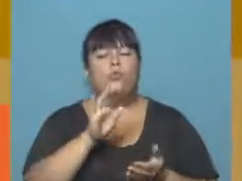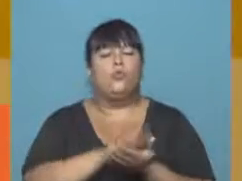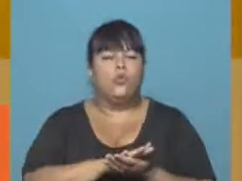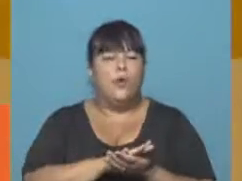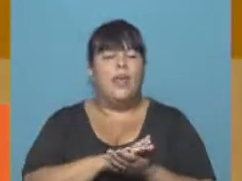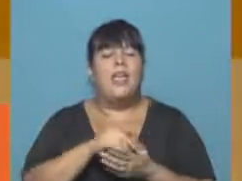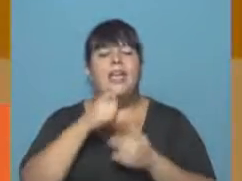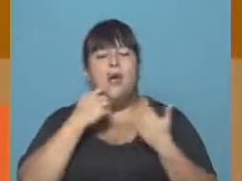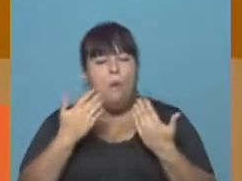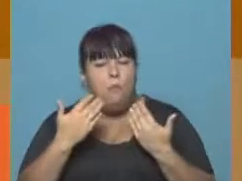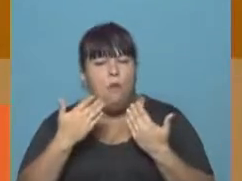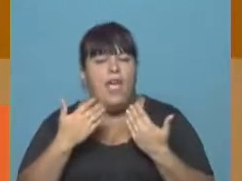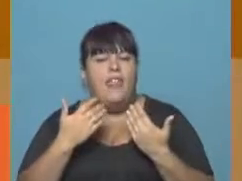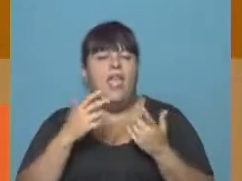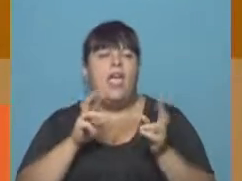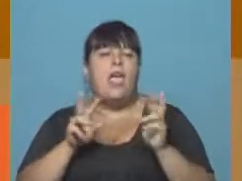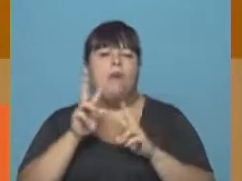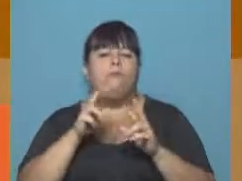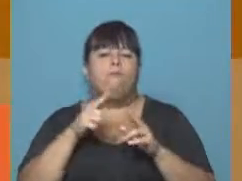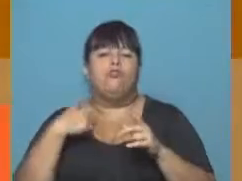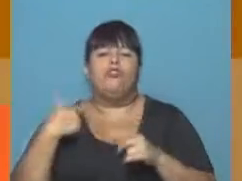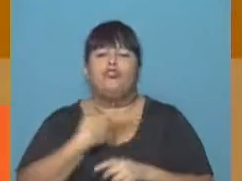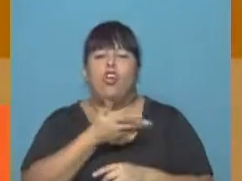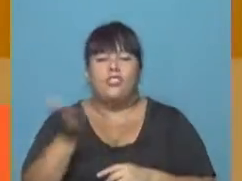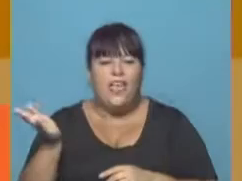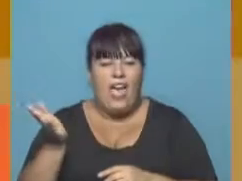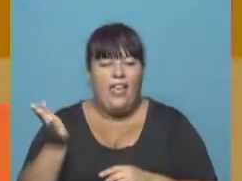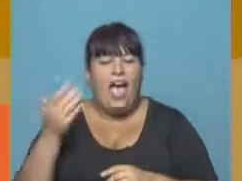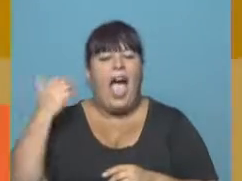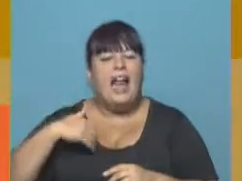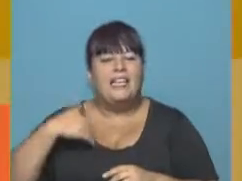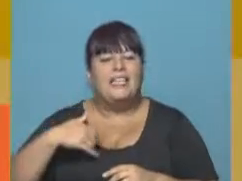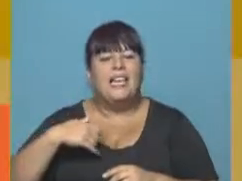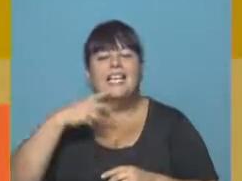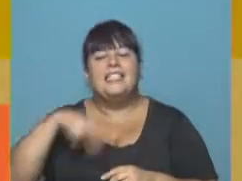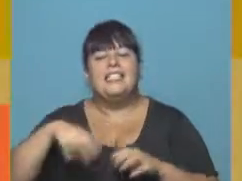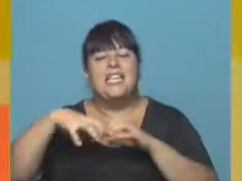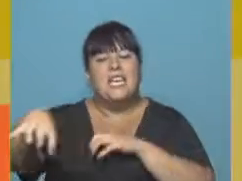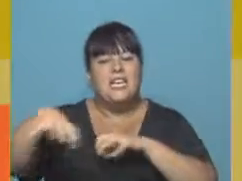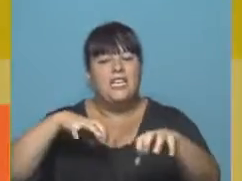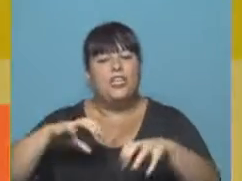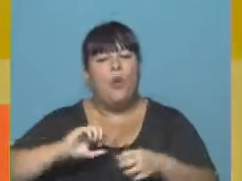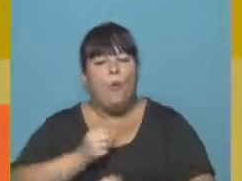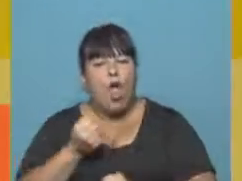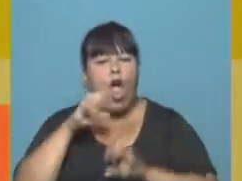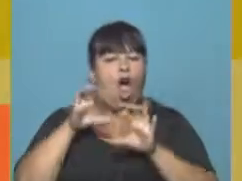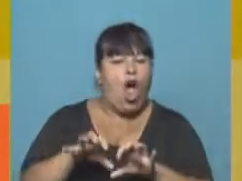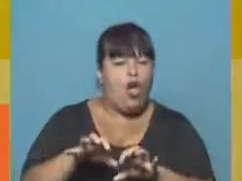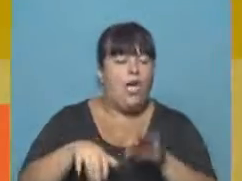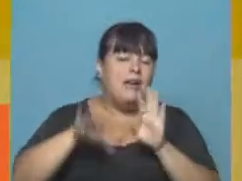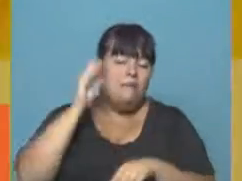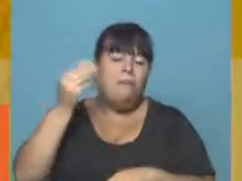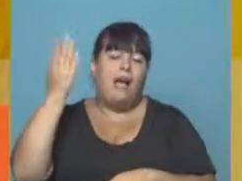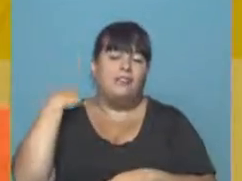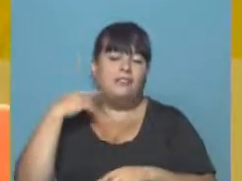se puede construir una sociedad argentina sin fisuras, sin resentimiento, sin odio, sobre todo